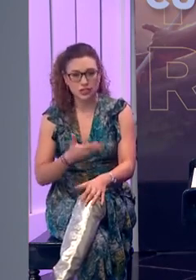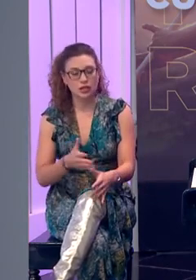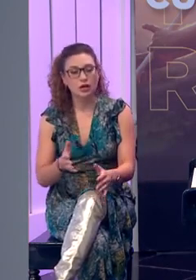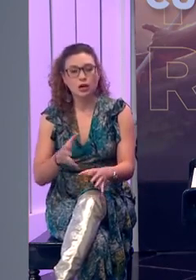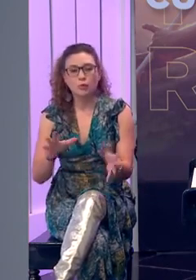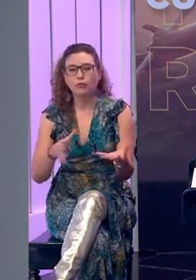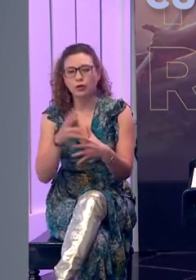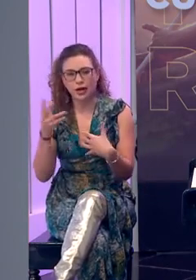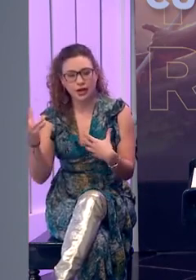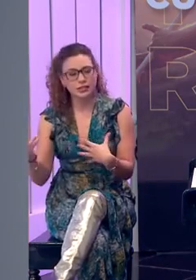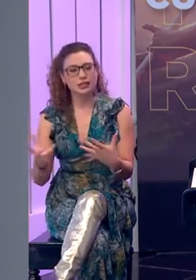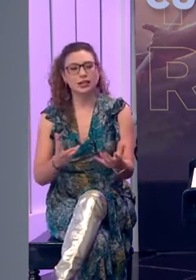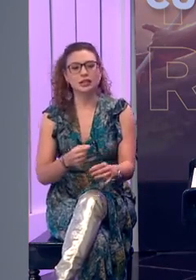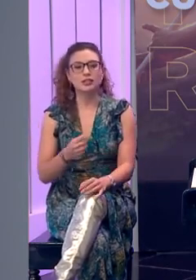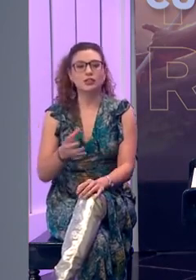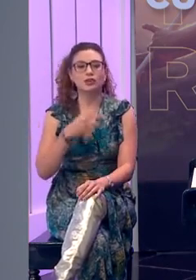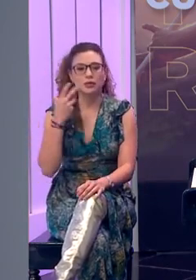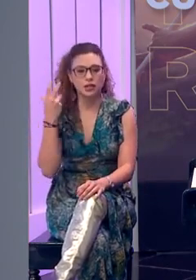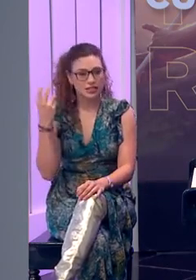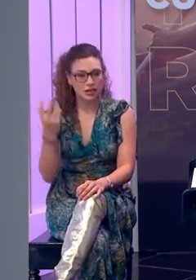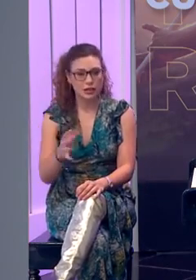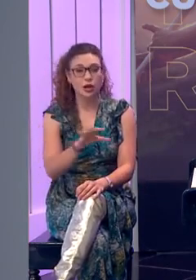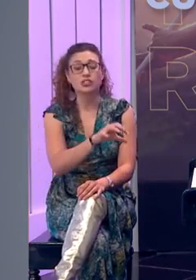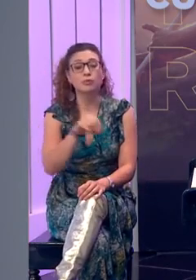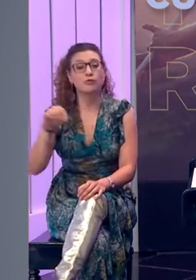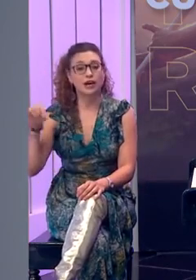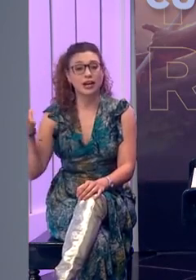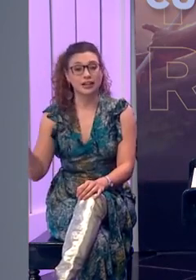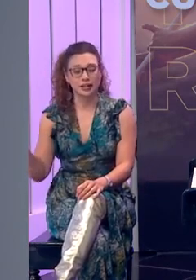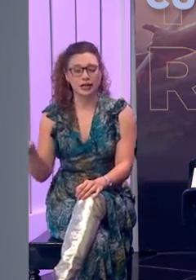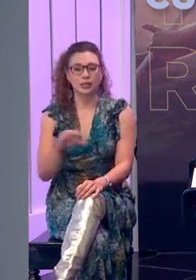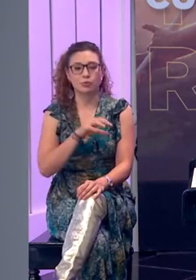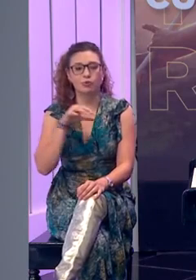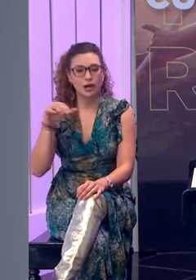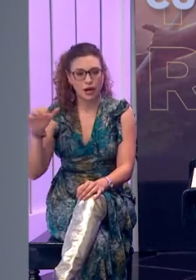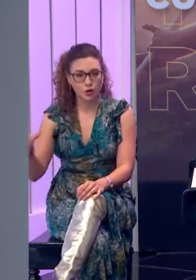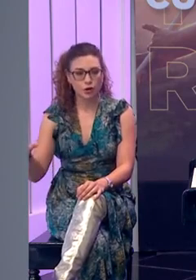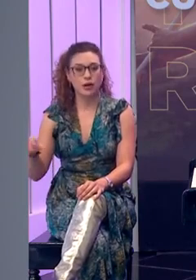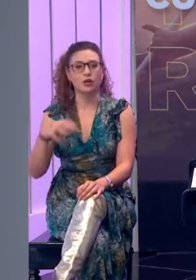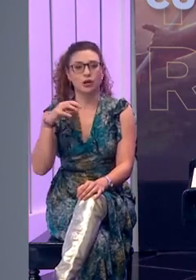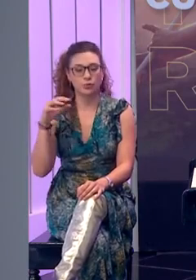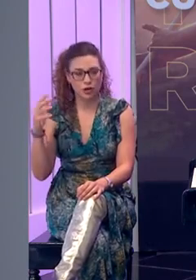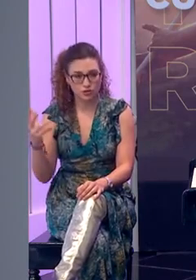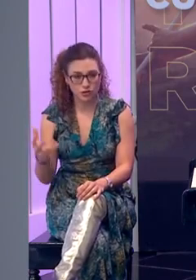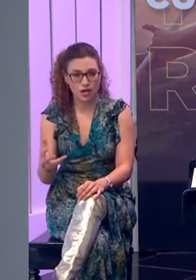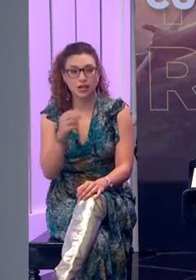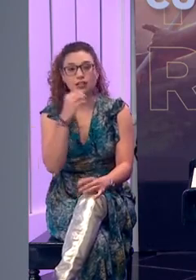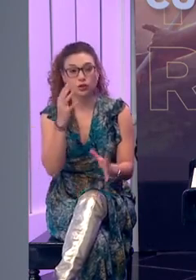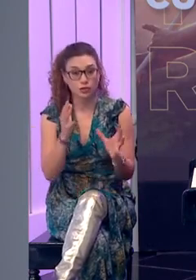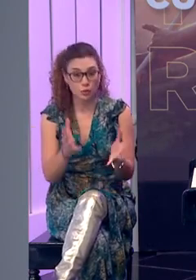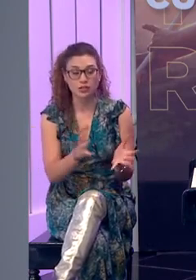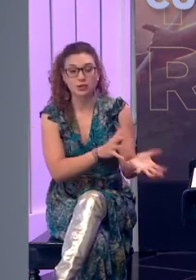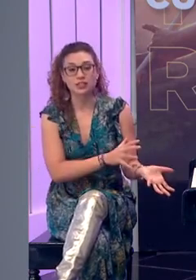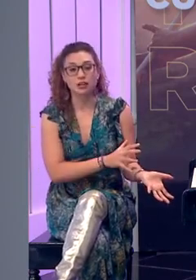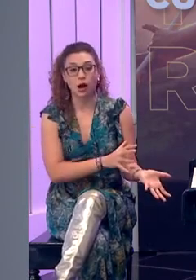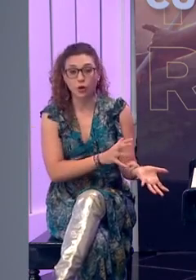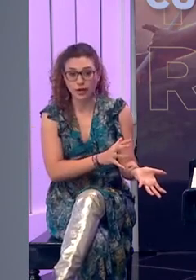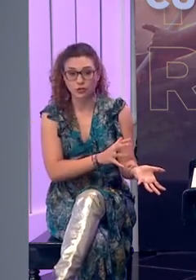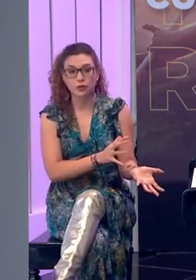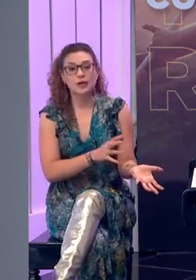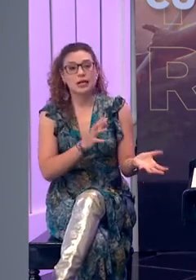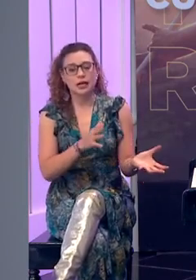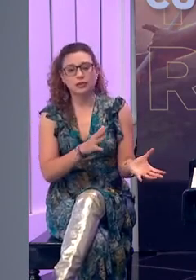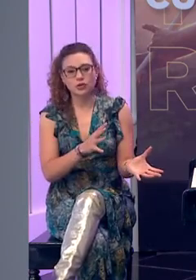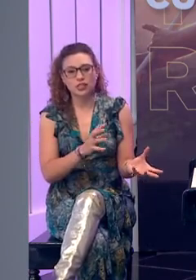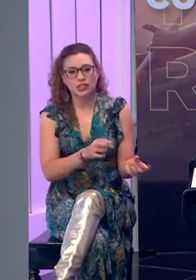de vestirse por fuera de las etiquetas, sino también desarreglado de estar por fuera de la regla, de estar por fuera de la norma, de lo que imponía la sociedad, de lo que supuestamente estaba